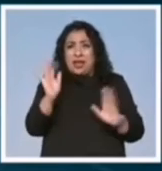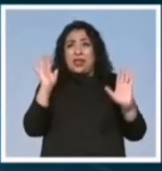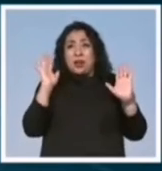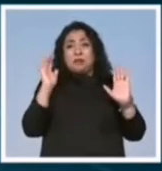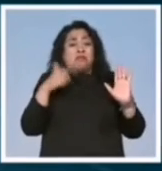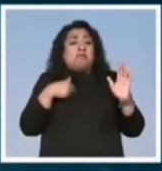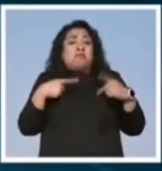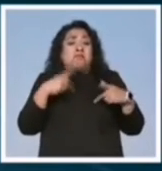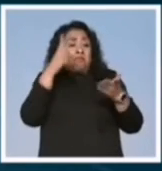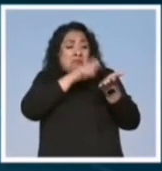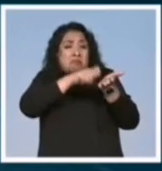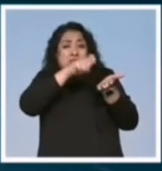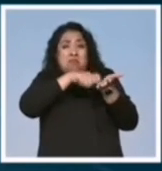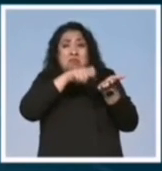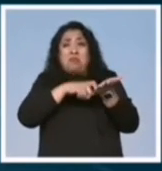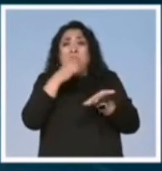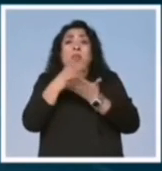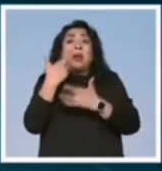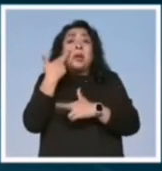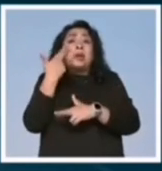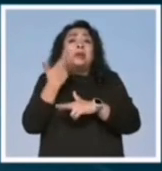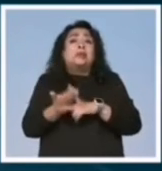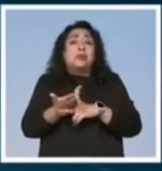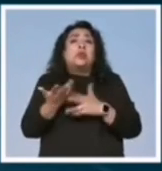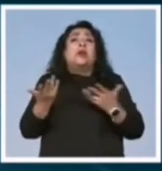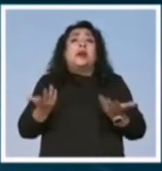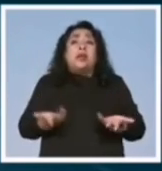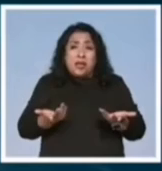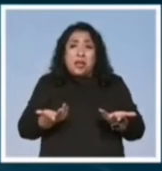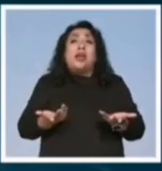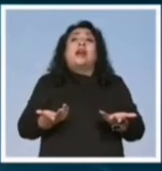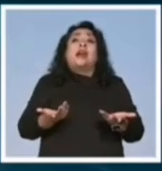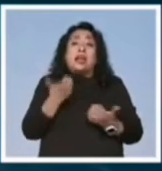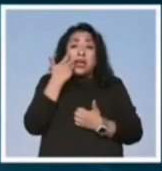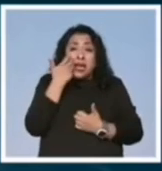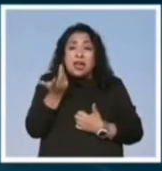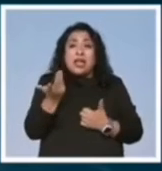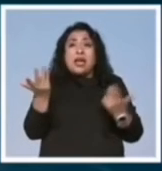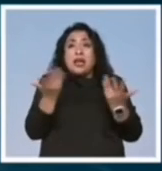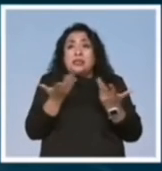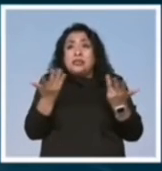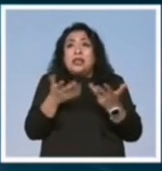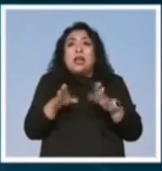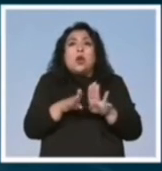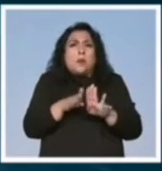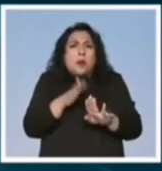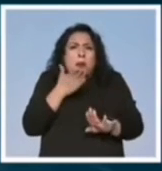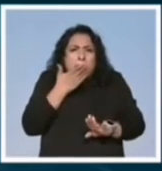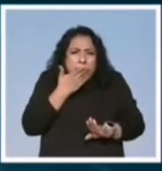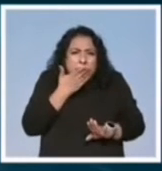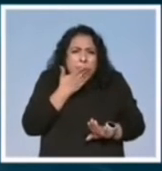escribe, la única responsabilidad es tratar de hacerlo de la mejor